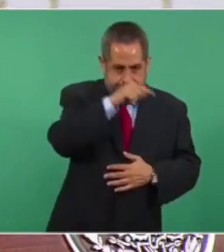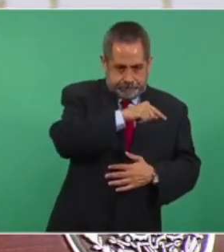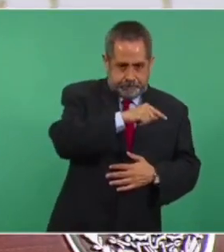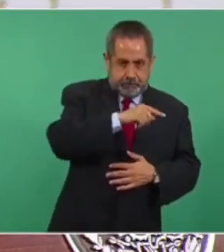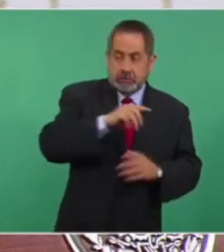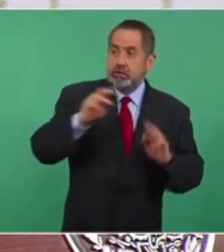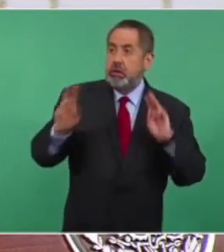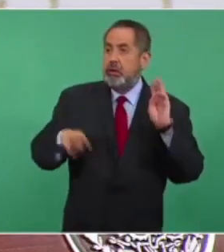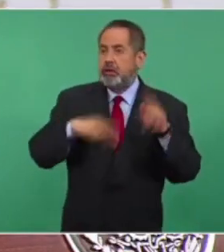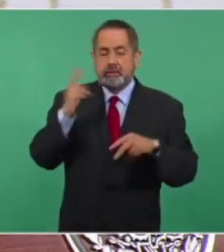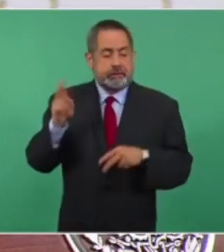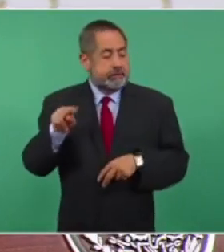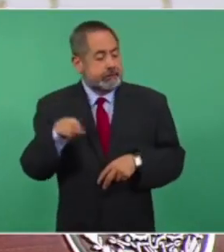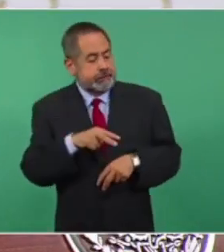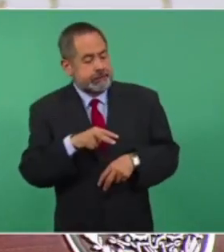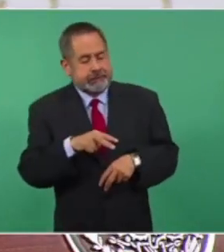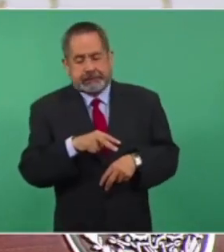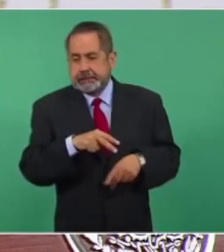mundial,